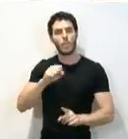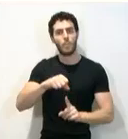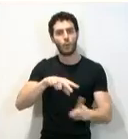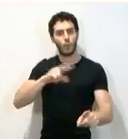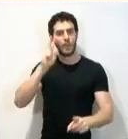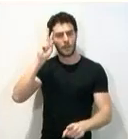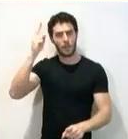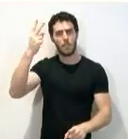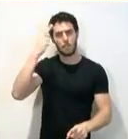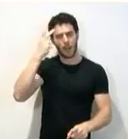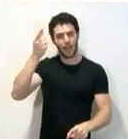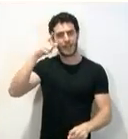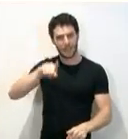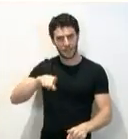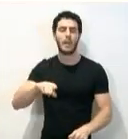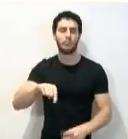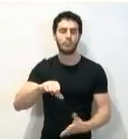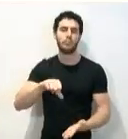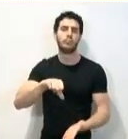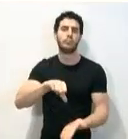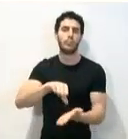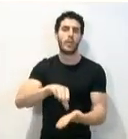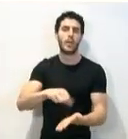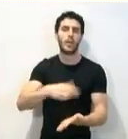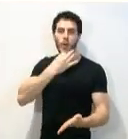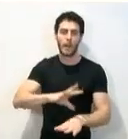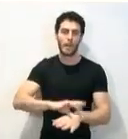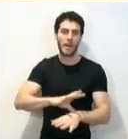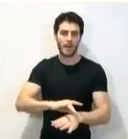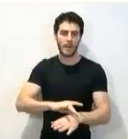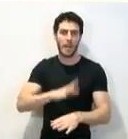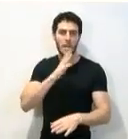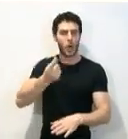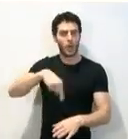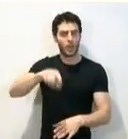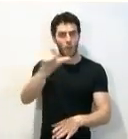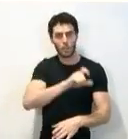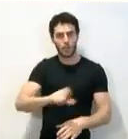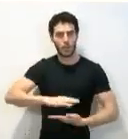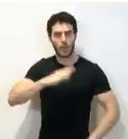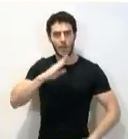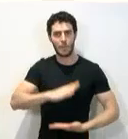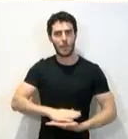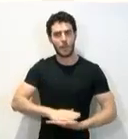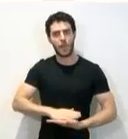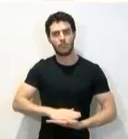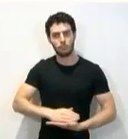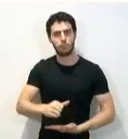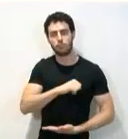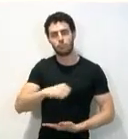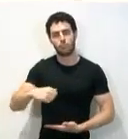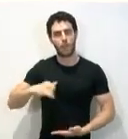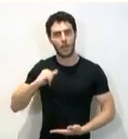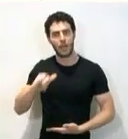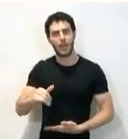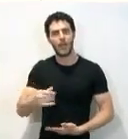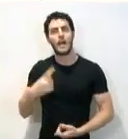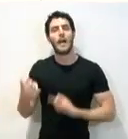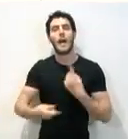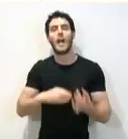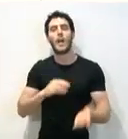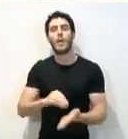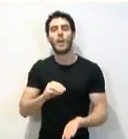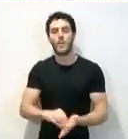paciente en el centro. Los pacientes y las pacientes son personas que tienen capacidad de discernimiento, aunque en ocasiones nos falten